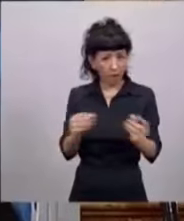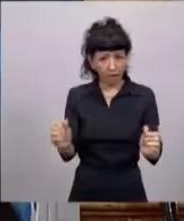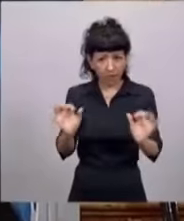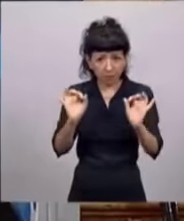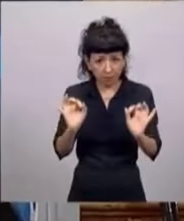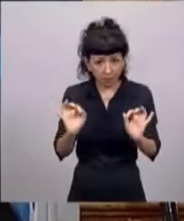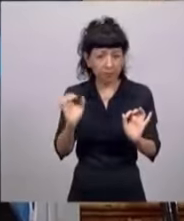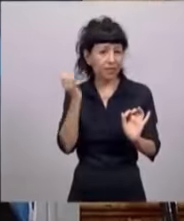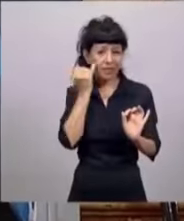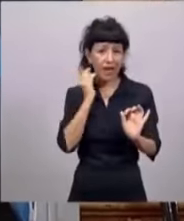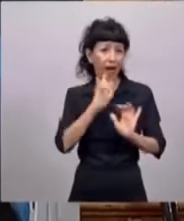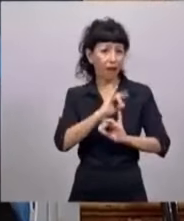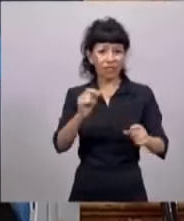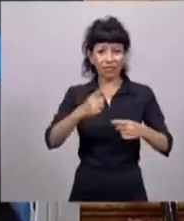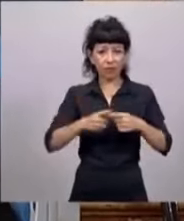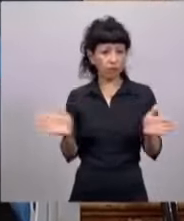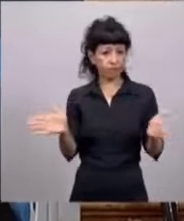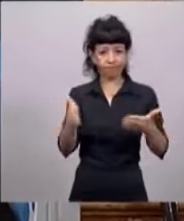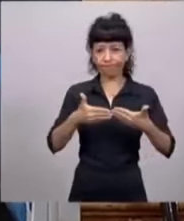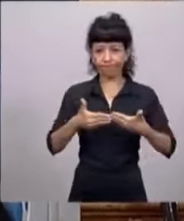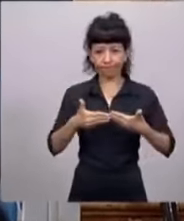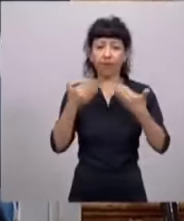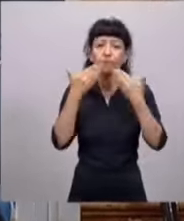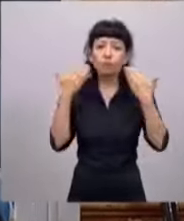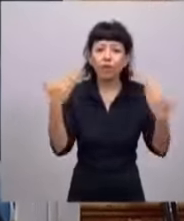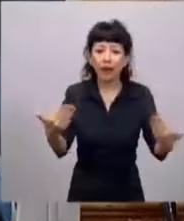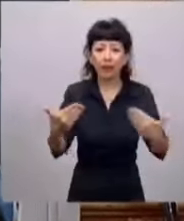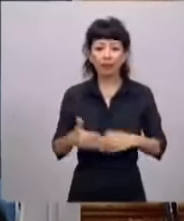damos por terminada la misma. Muchas gracias.